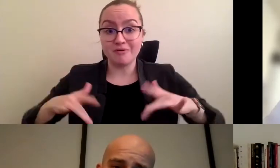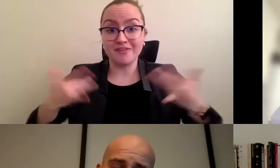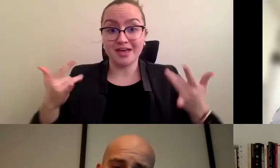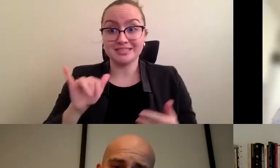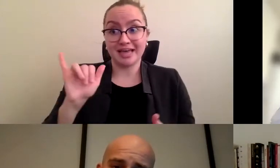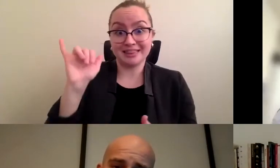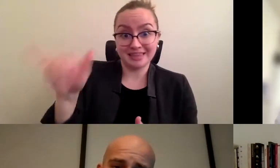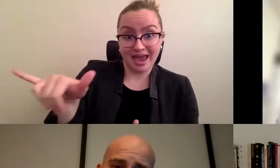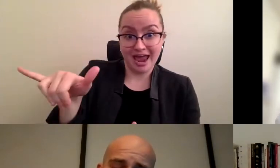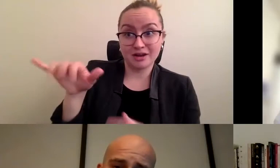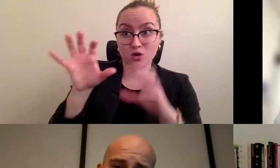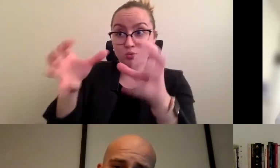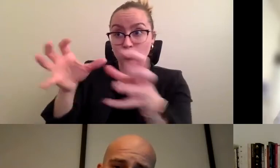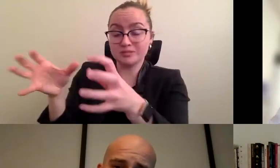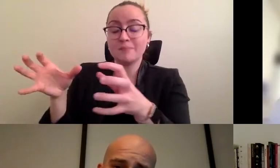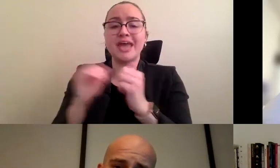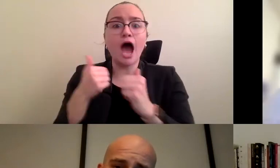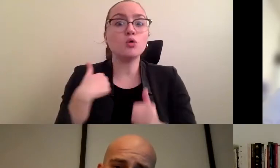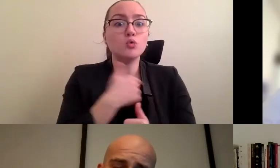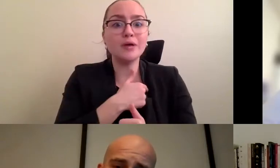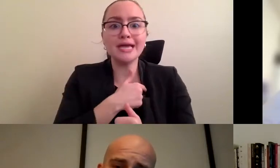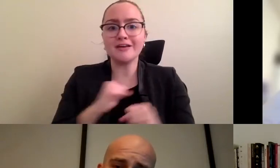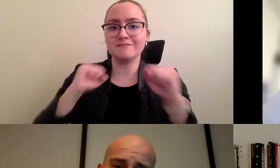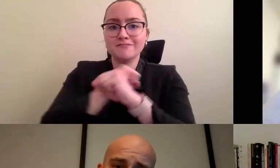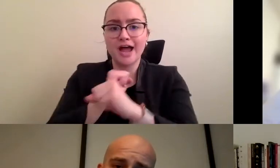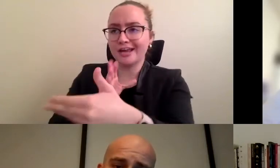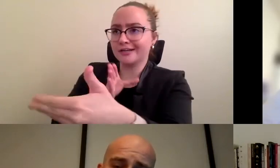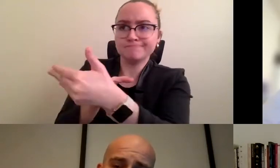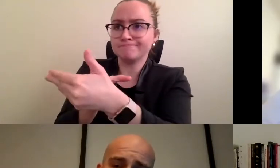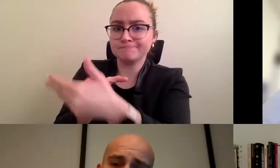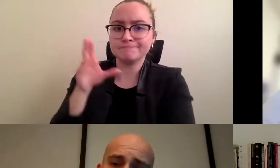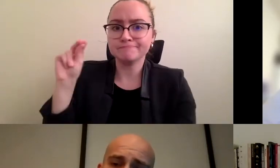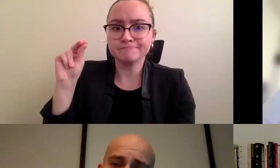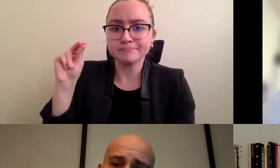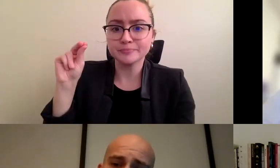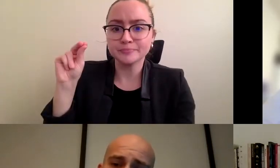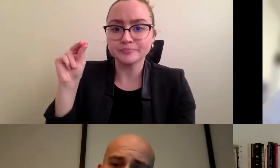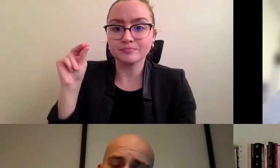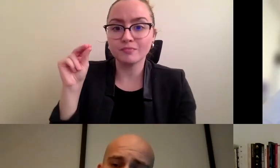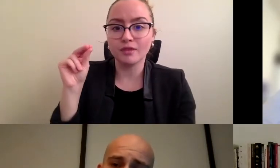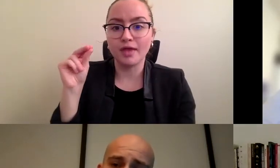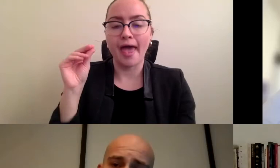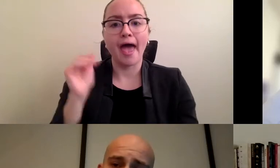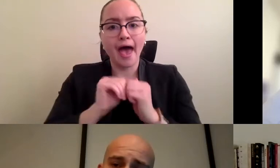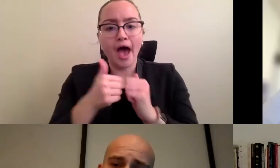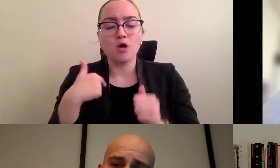retórica. Así, cuando ya identificamos esto, podemos juntos desarrollar